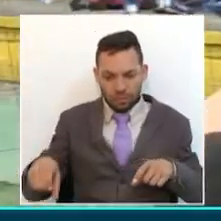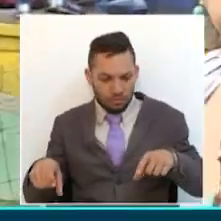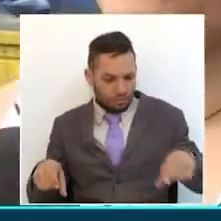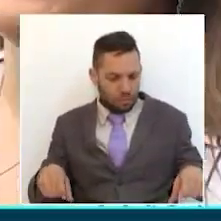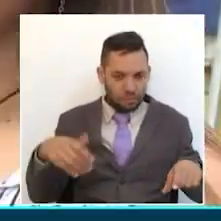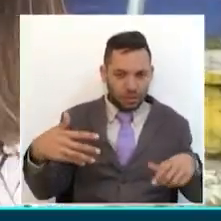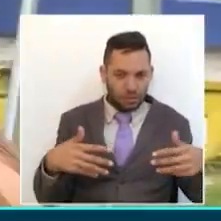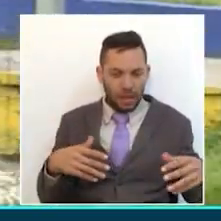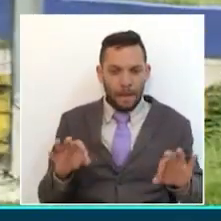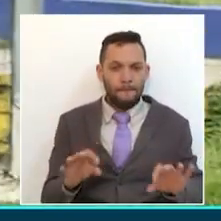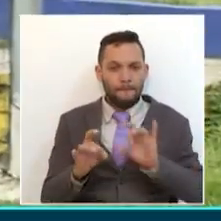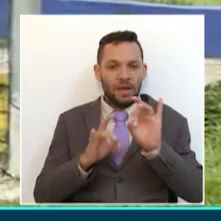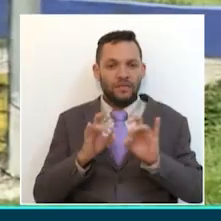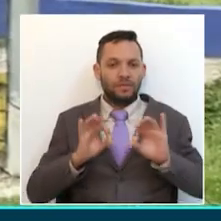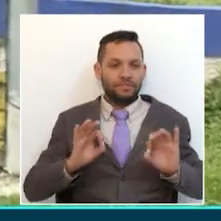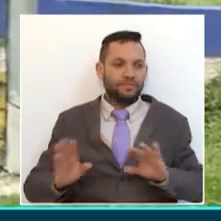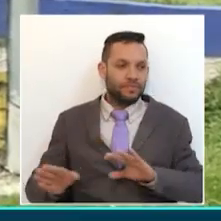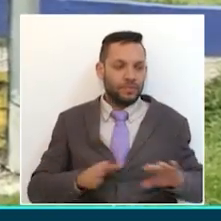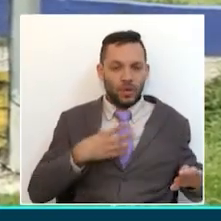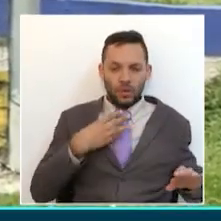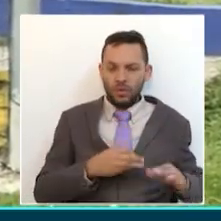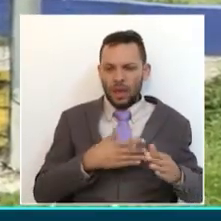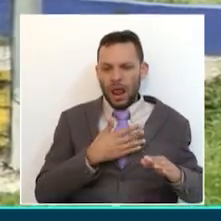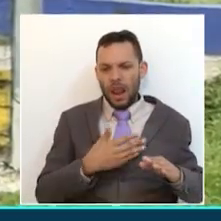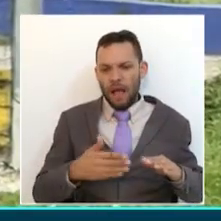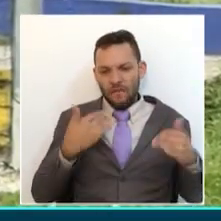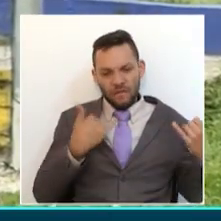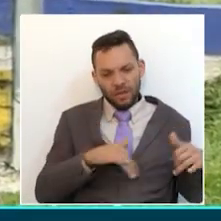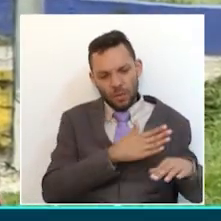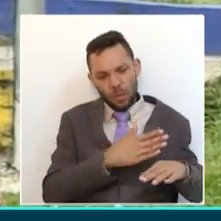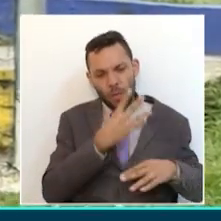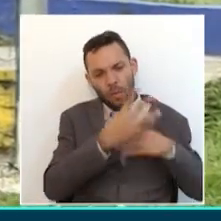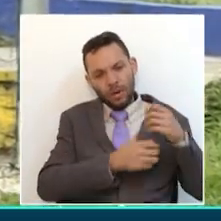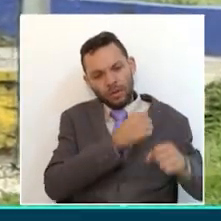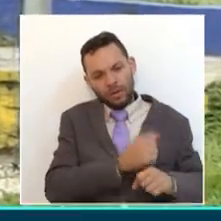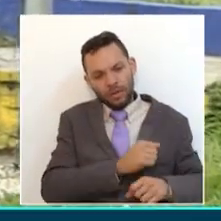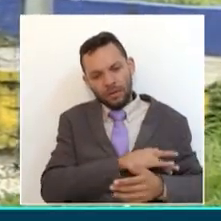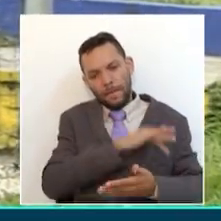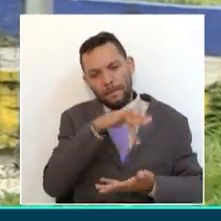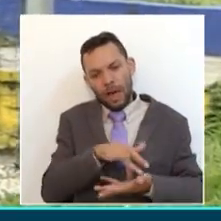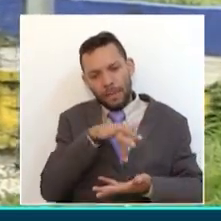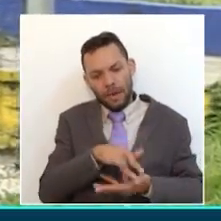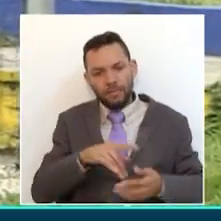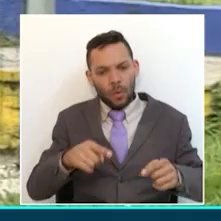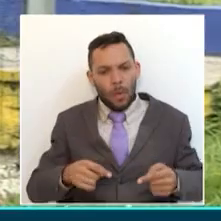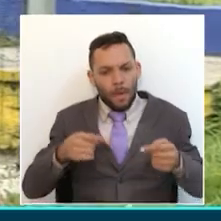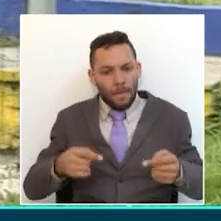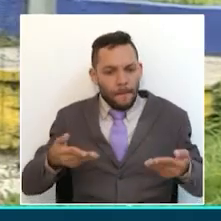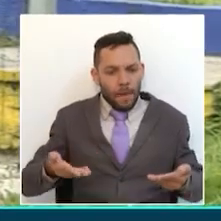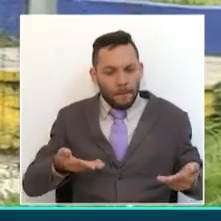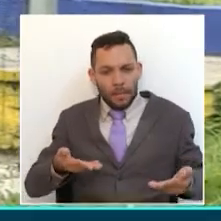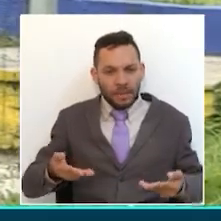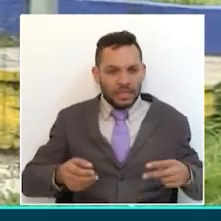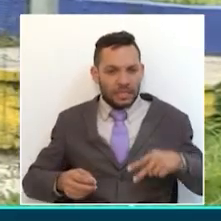bien. Pues la final es un proceso que nosotros llevamos más o menos hace 4 años participando en estos torneos, y pues siempre hemos quedado como